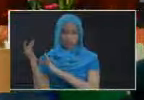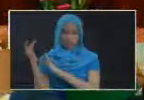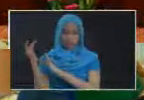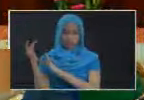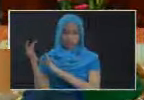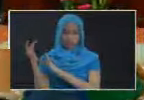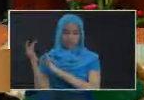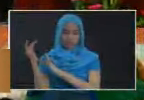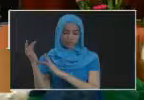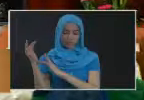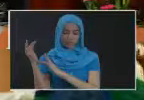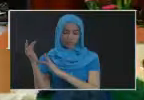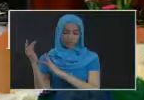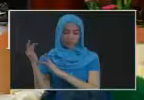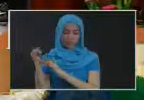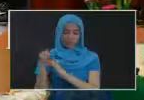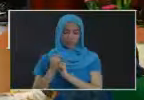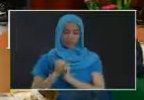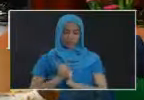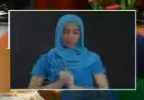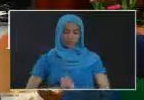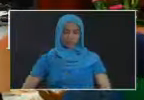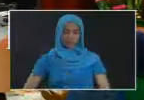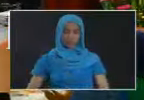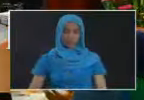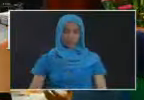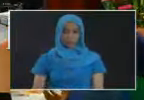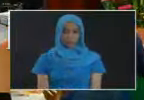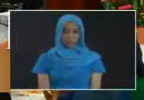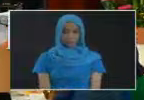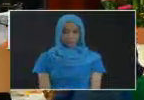Irra mama suanda, mama suanda.